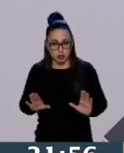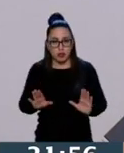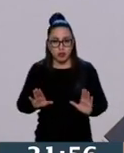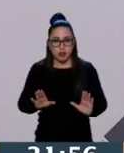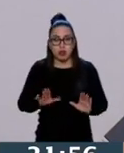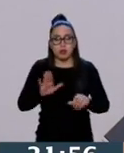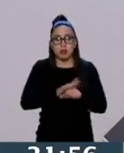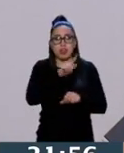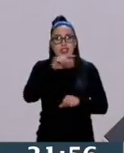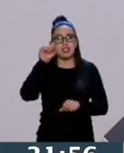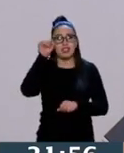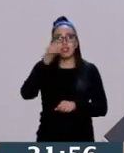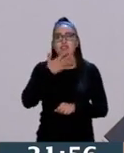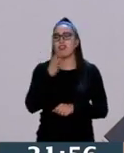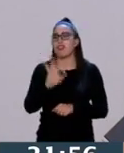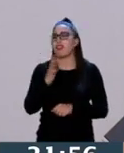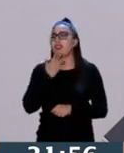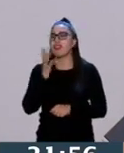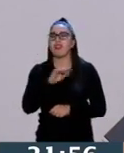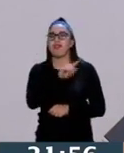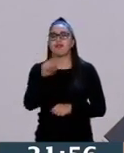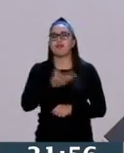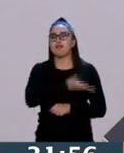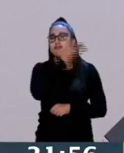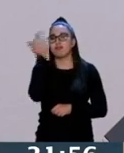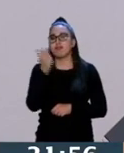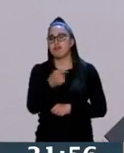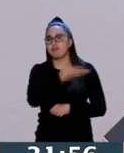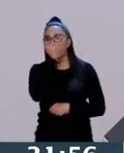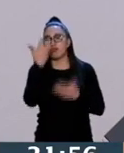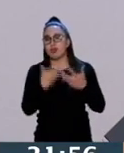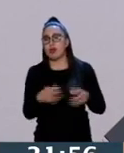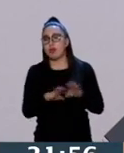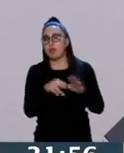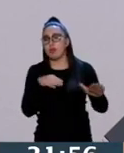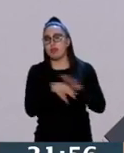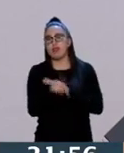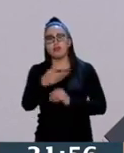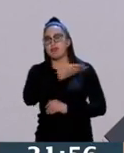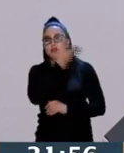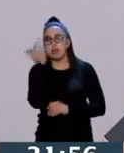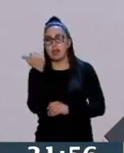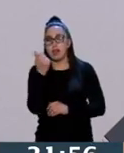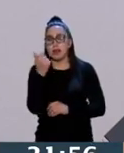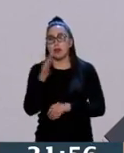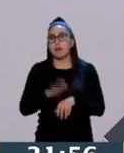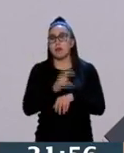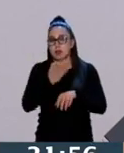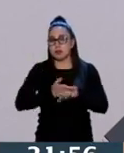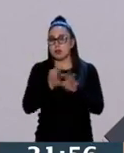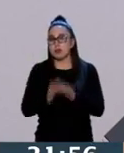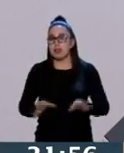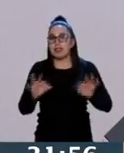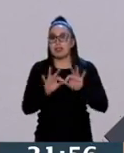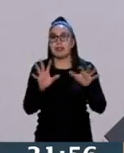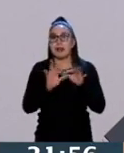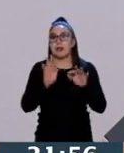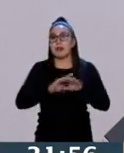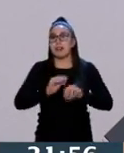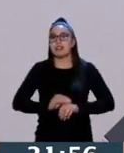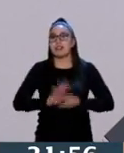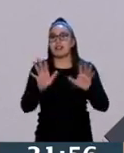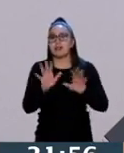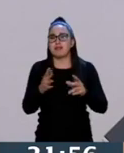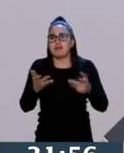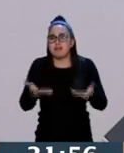inmediato descalifica estas conclusiones, y entonces por eso creo que es importante detenernos un poquito en lo que fueron, a